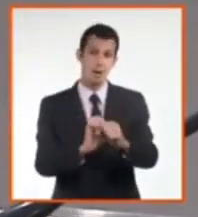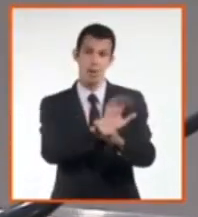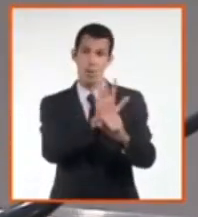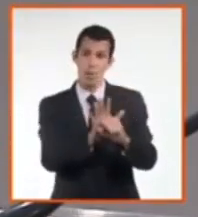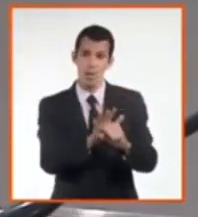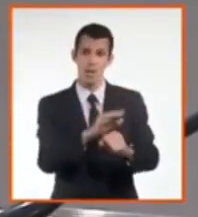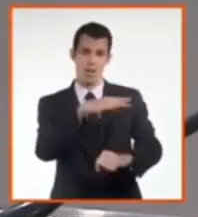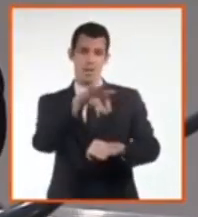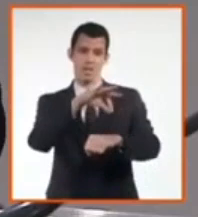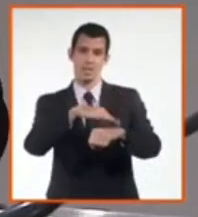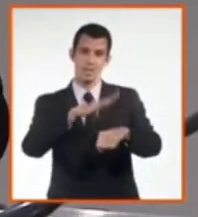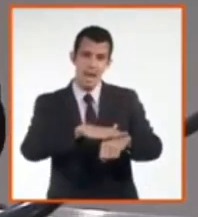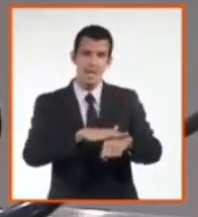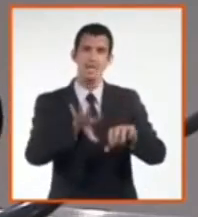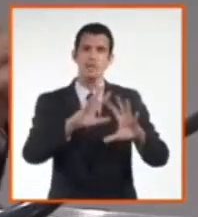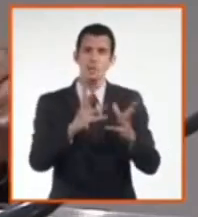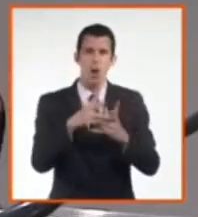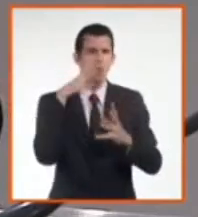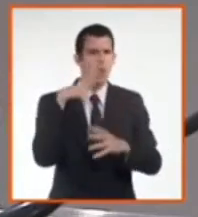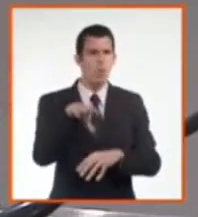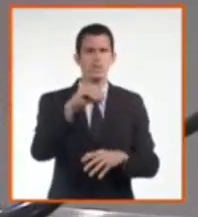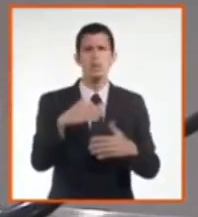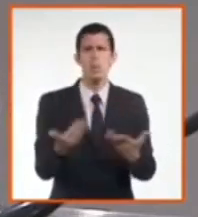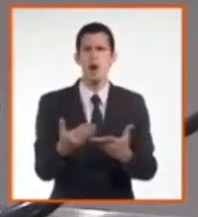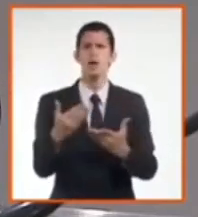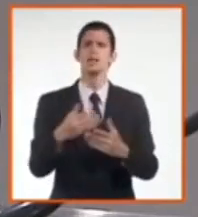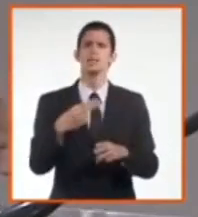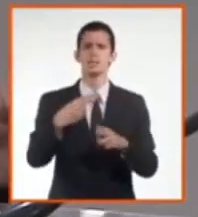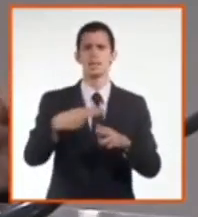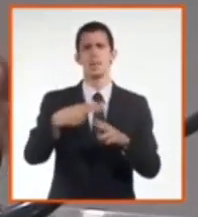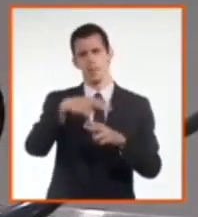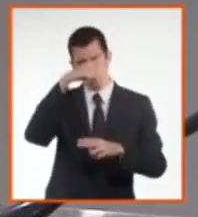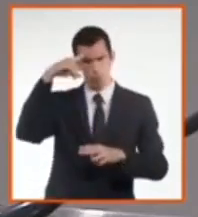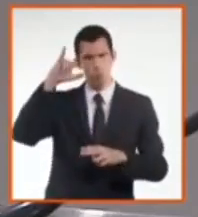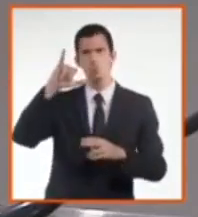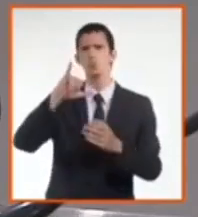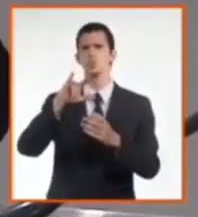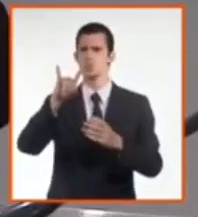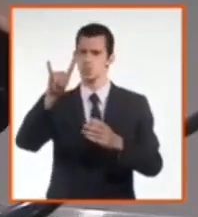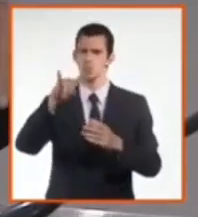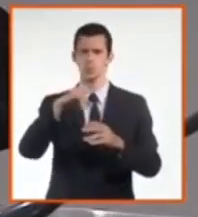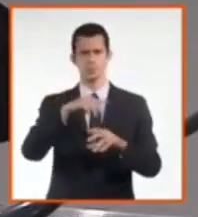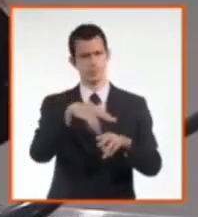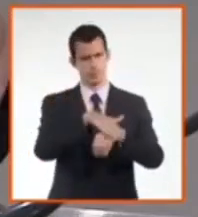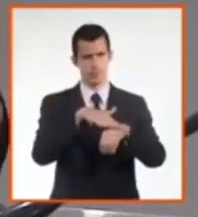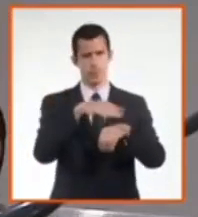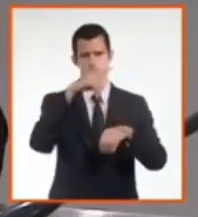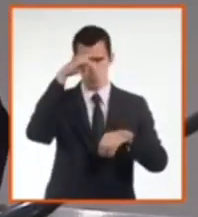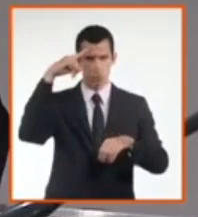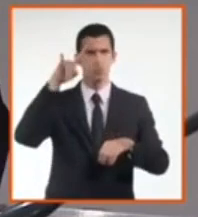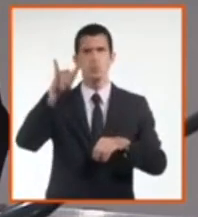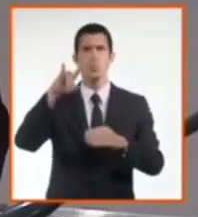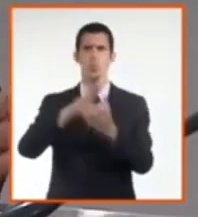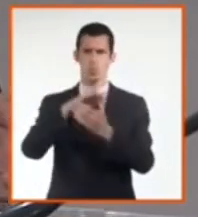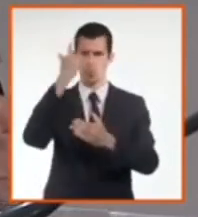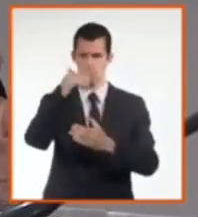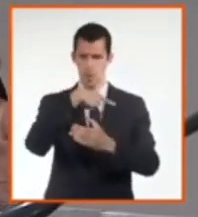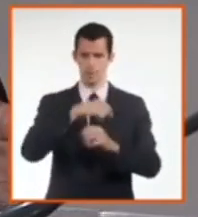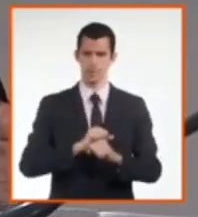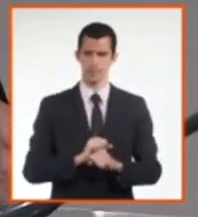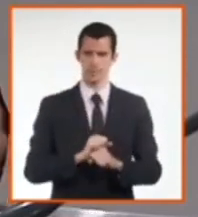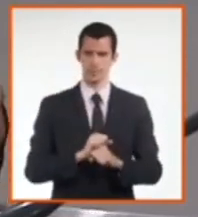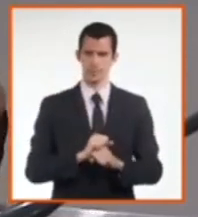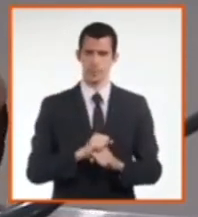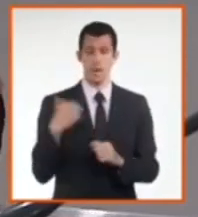síntomas Porque mide la igm pero estamos desarrollando un sistema de diagnóstico rápido precisamente también en un ensayo con el IP acá y otras instituciones